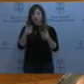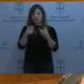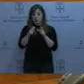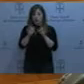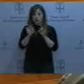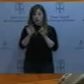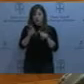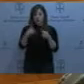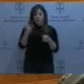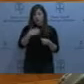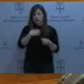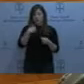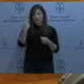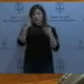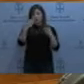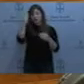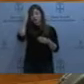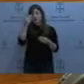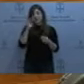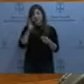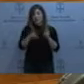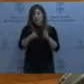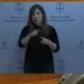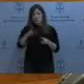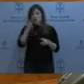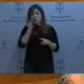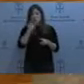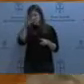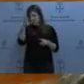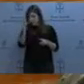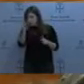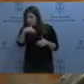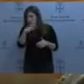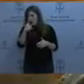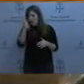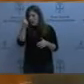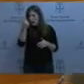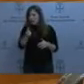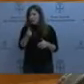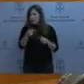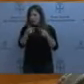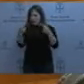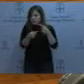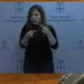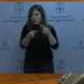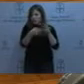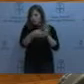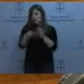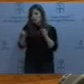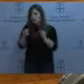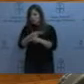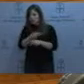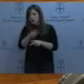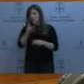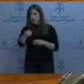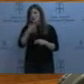cree que los vascos no son lo suficientemente inteligentes para darse cuenta que son deficitarios en relación a la seguridad social y que